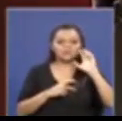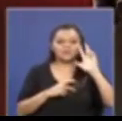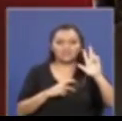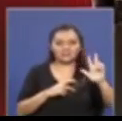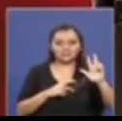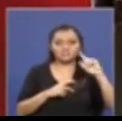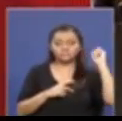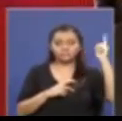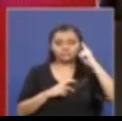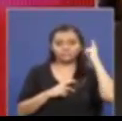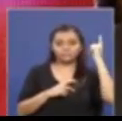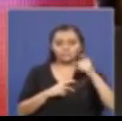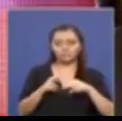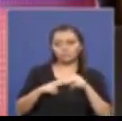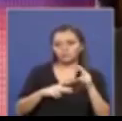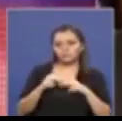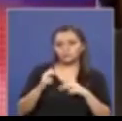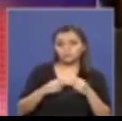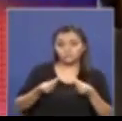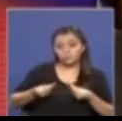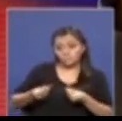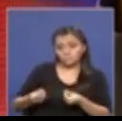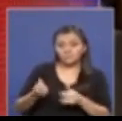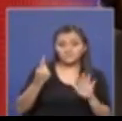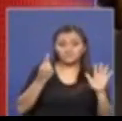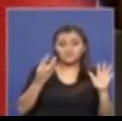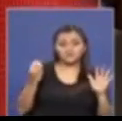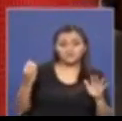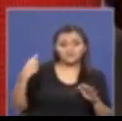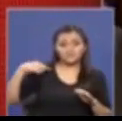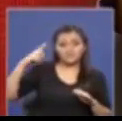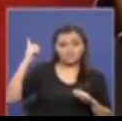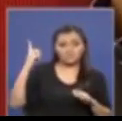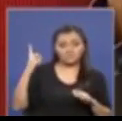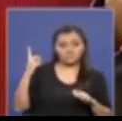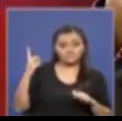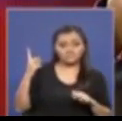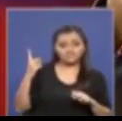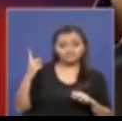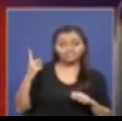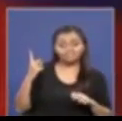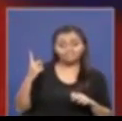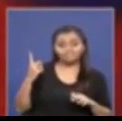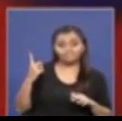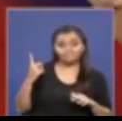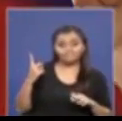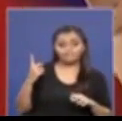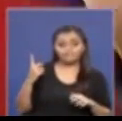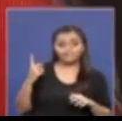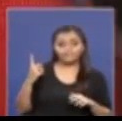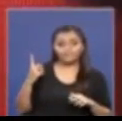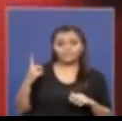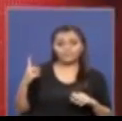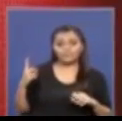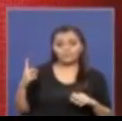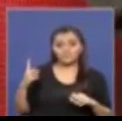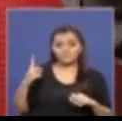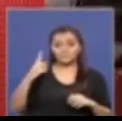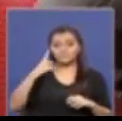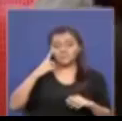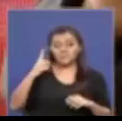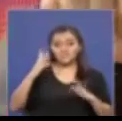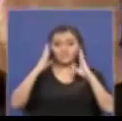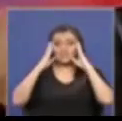de 303 megavatios significa unos 600 millones de dólares. Que hubiéramos tenido que invertir para atender el